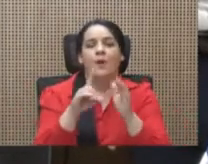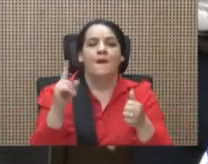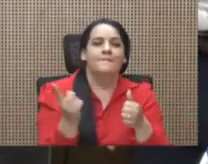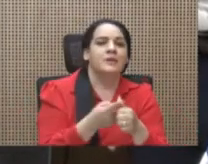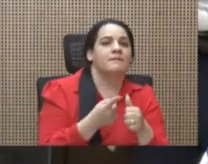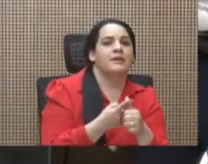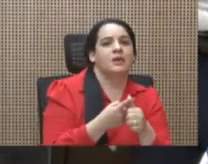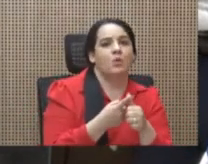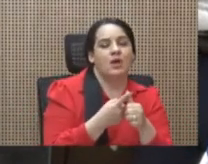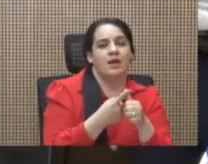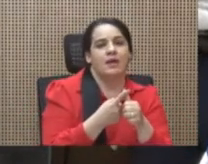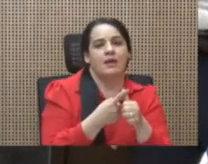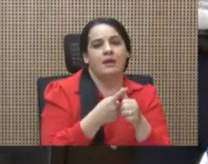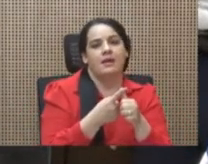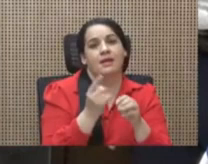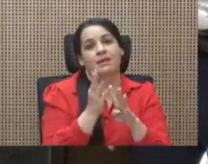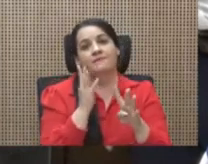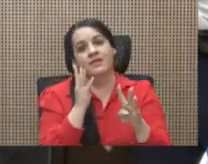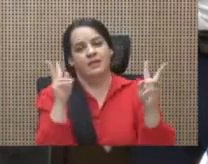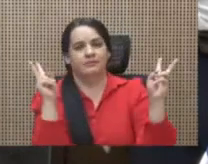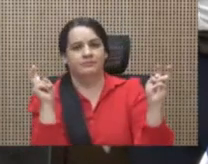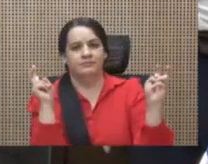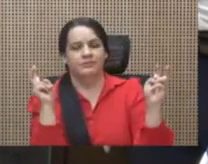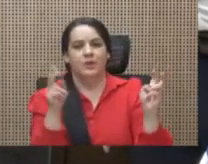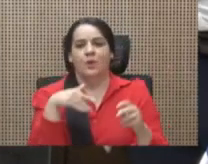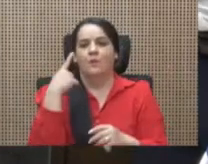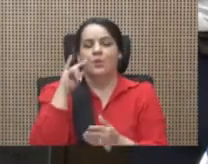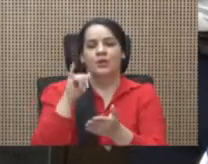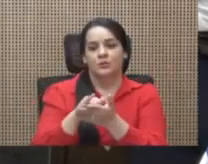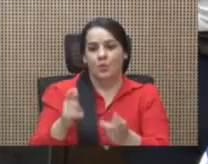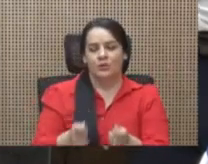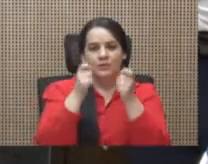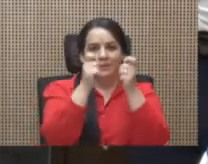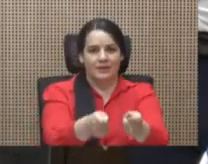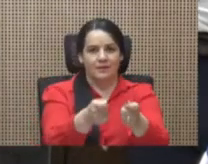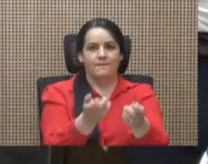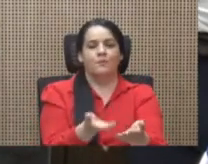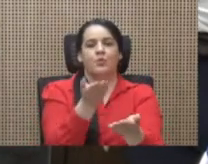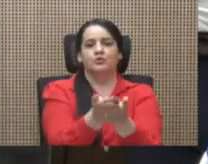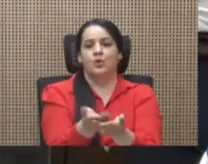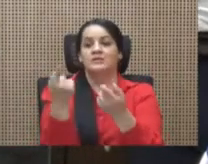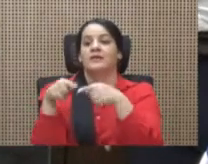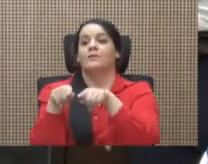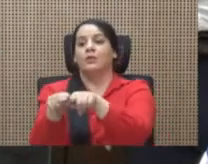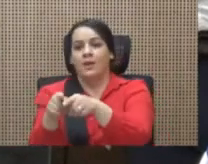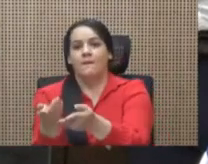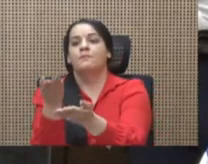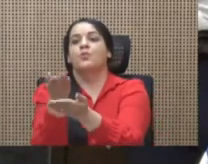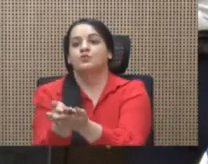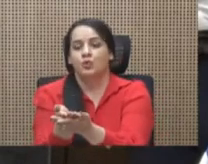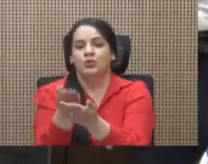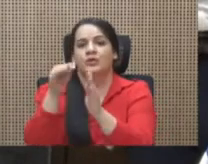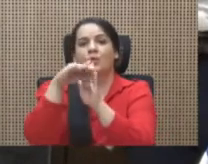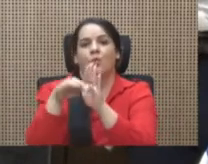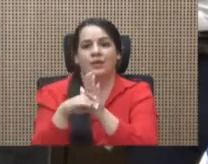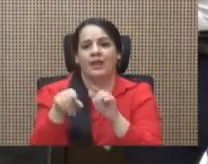fila. Por lo tanto, cuando se presenta la moción y simultáneamente se presenta la moción de orden, esa debería